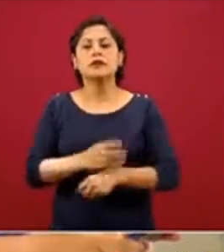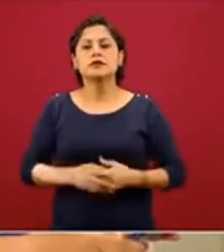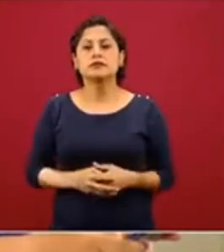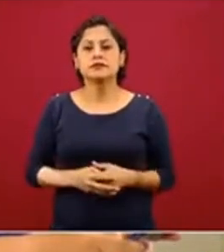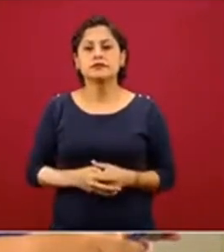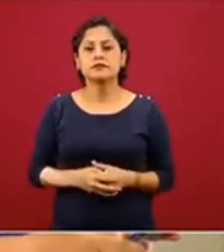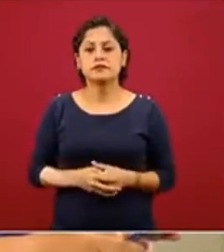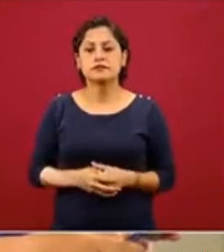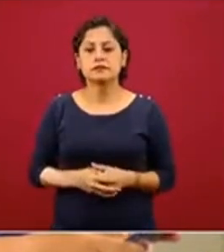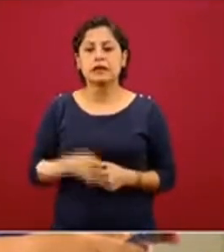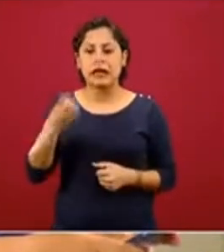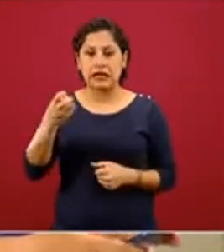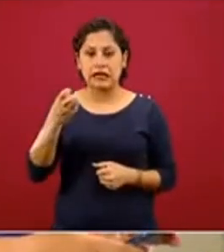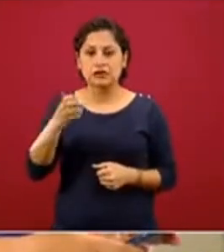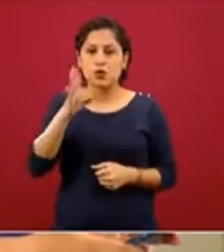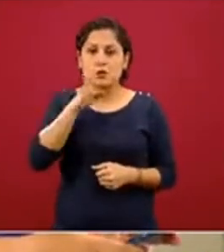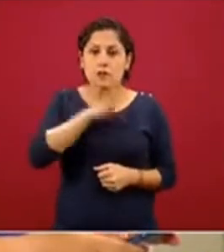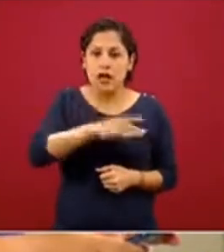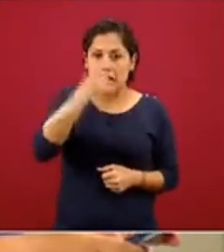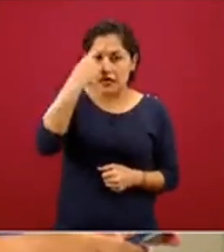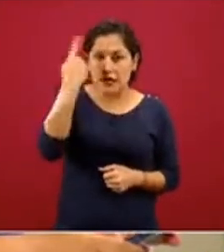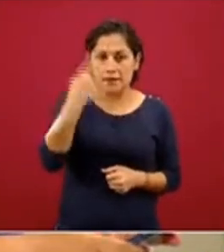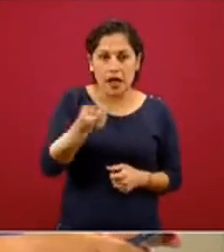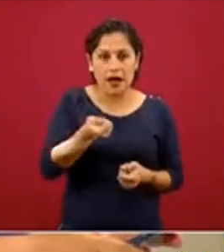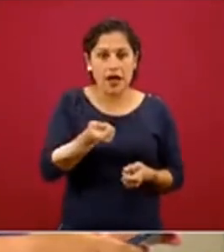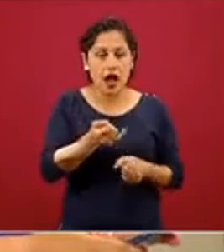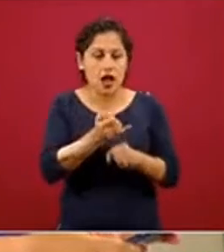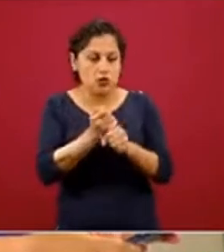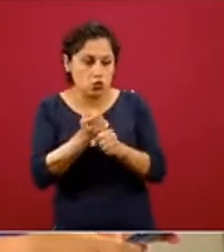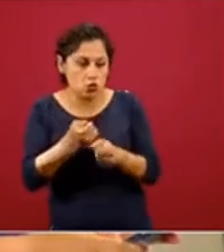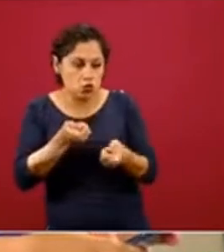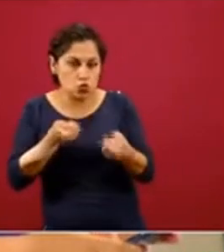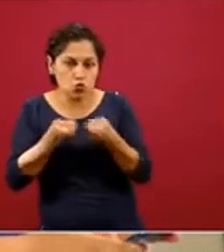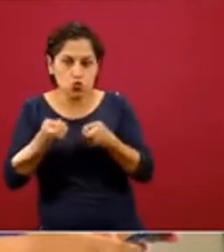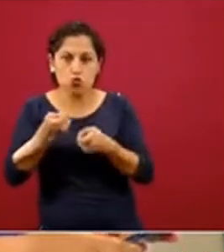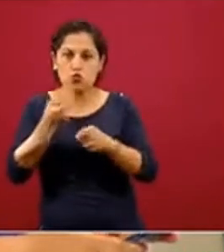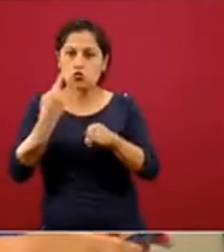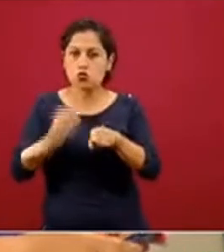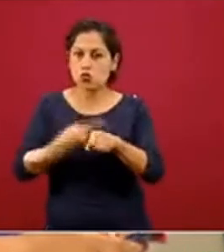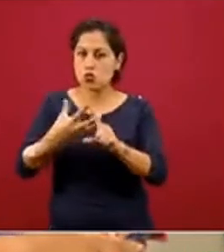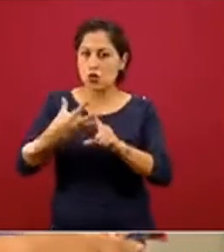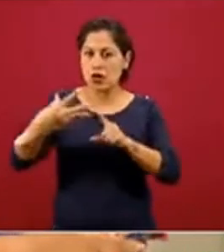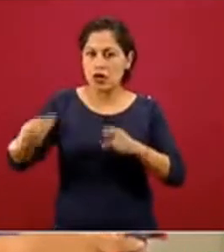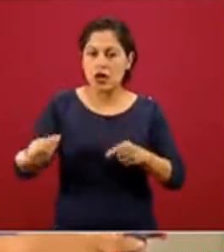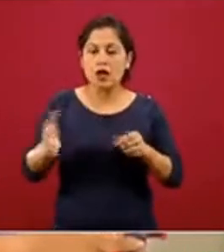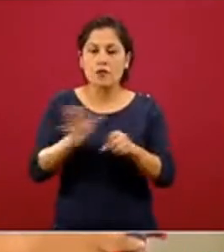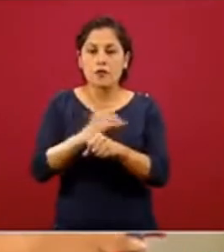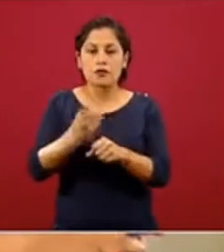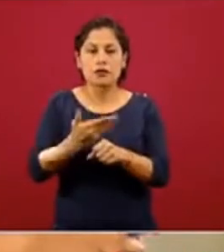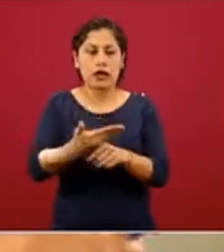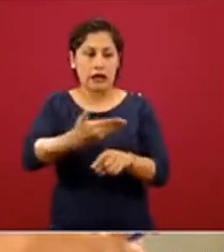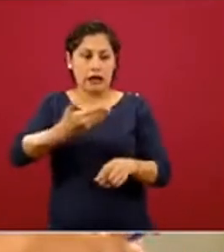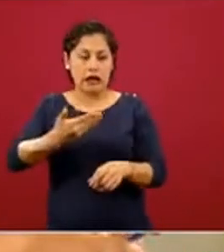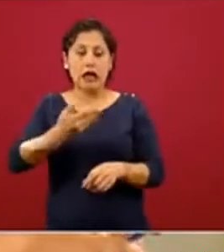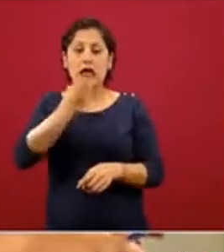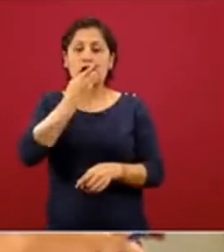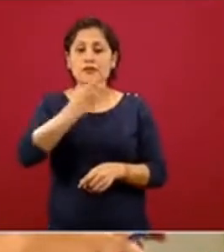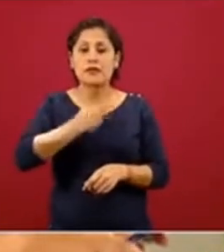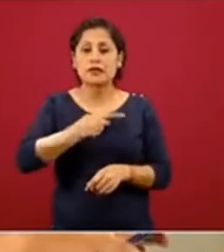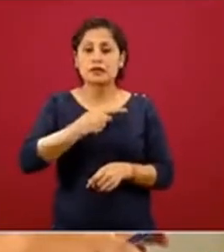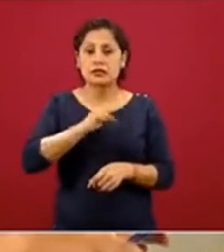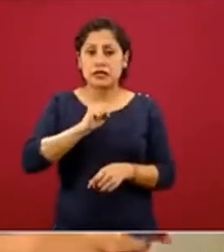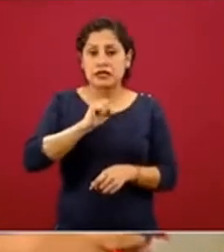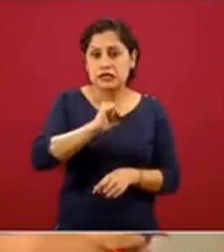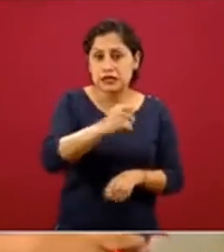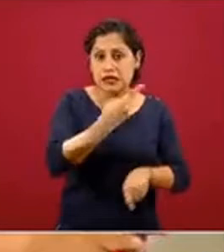el manejo numérico de la pandemia? Es decir, si sabemos que hay positivos o que si es conveniente el paso de un semáforo